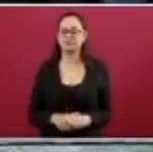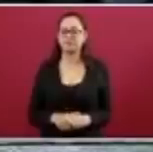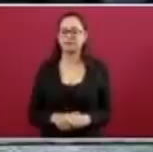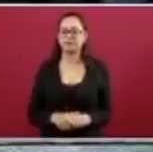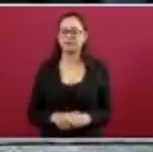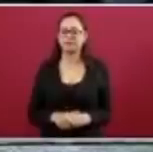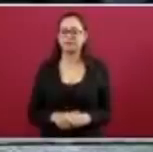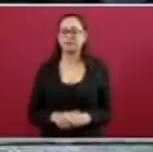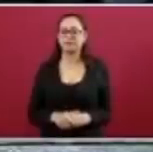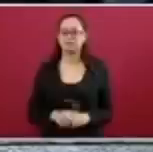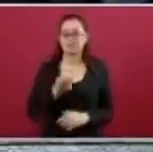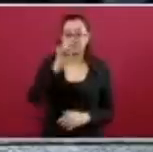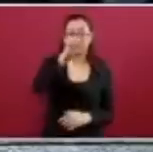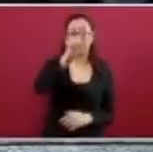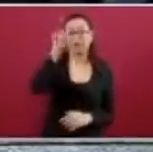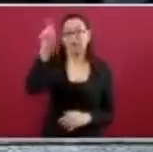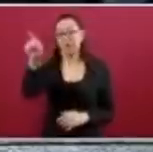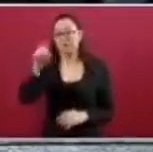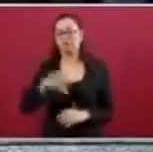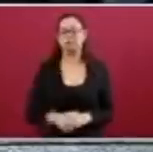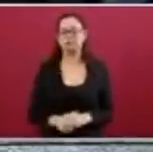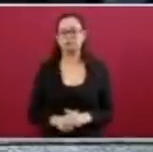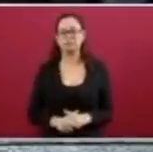A ver, las 2 compañeras.